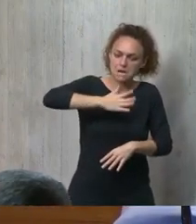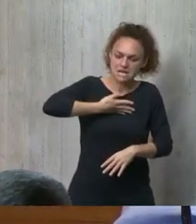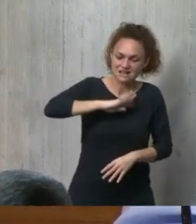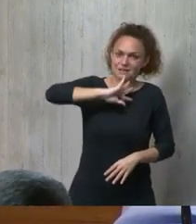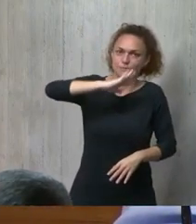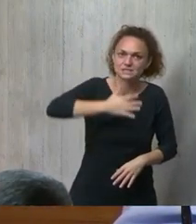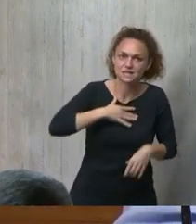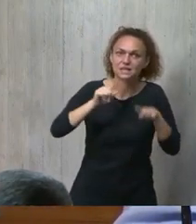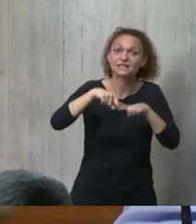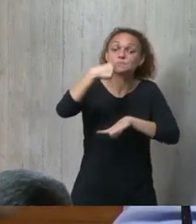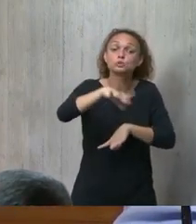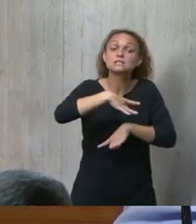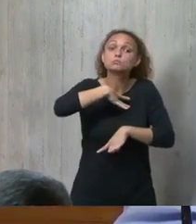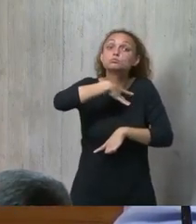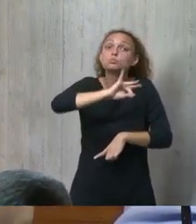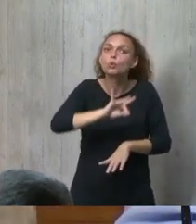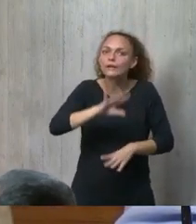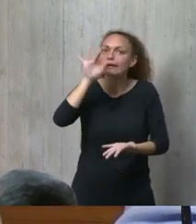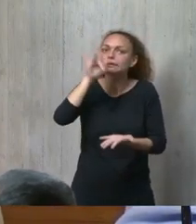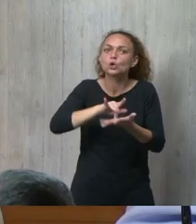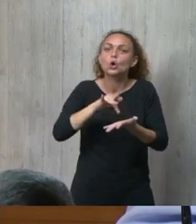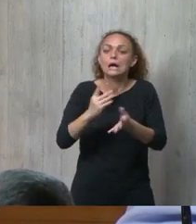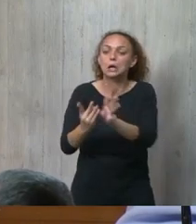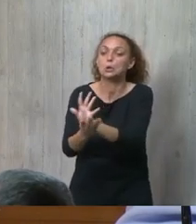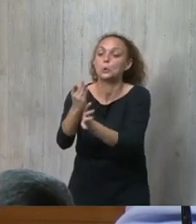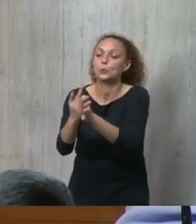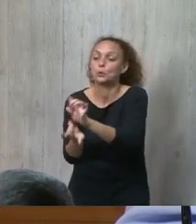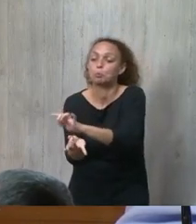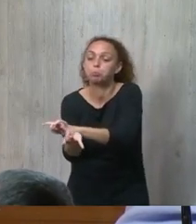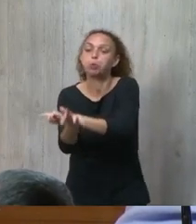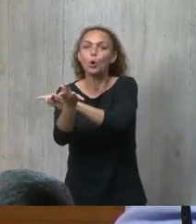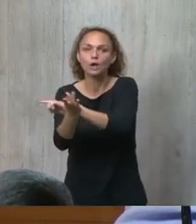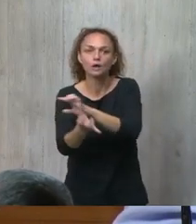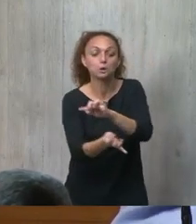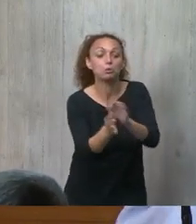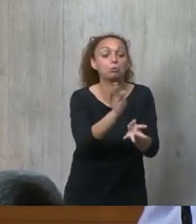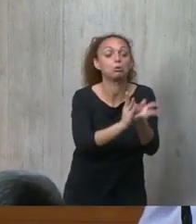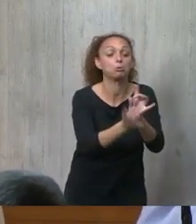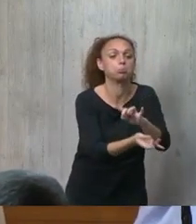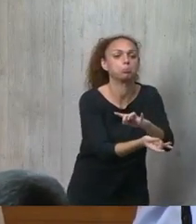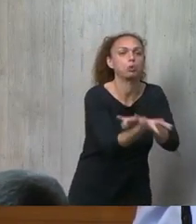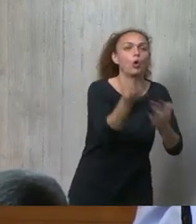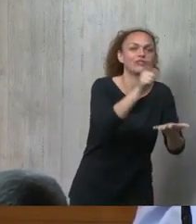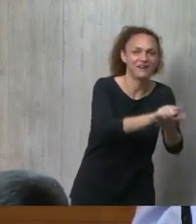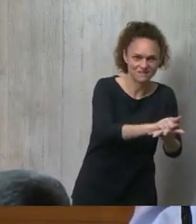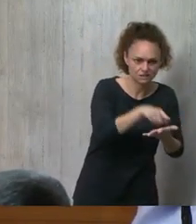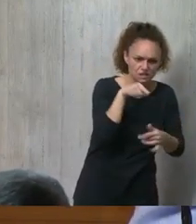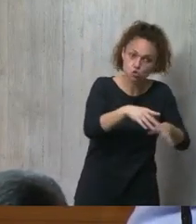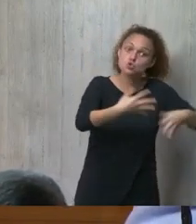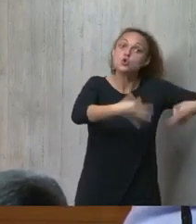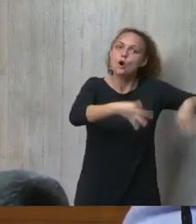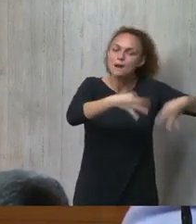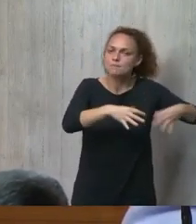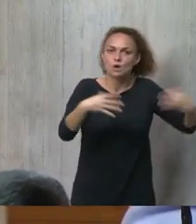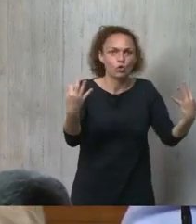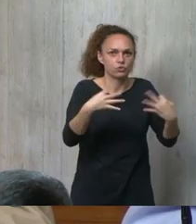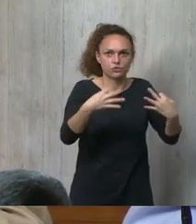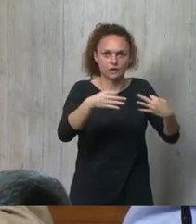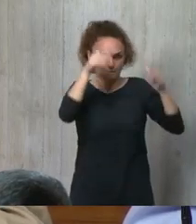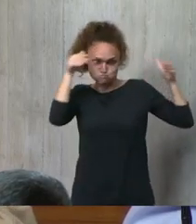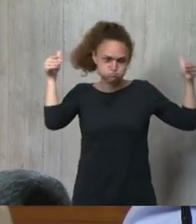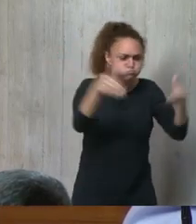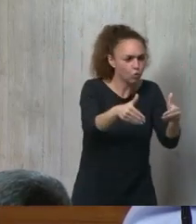apareciendo circunstancialmente determinadas fumarolas, determinados aparentes rebrotes que son normales, pero en los que hay que actuar de manera inmediata